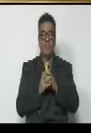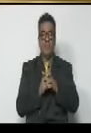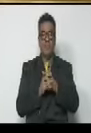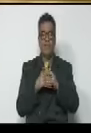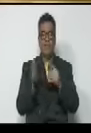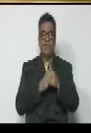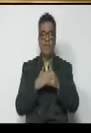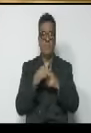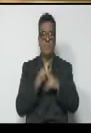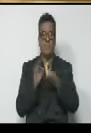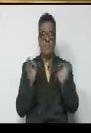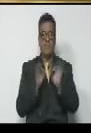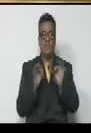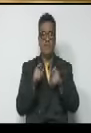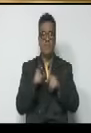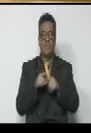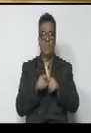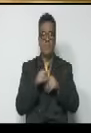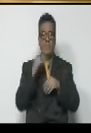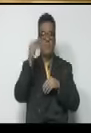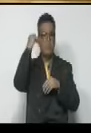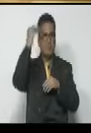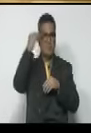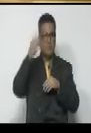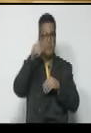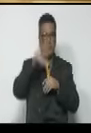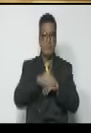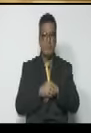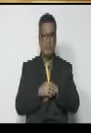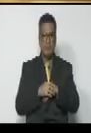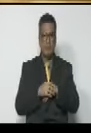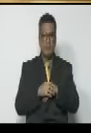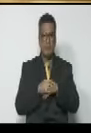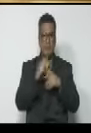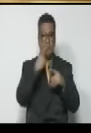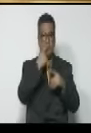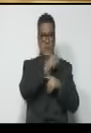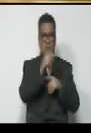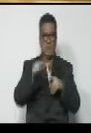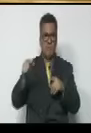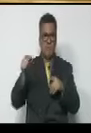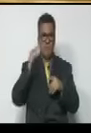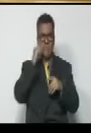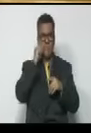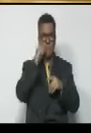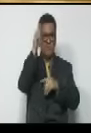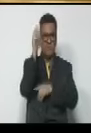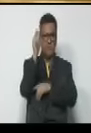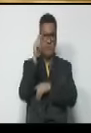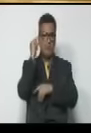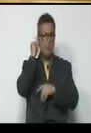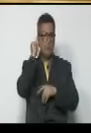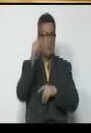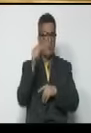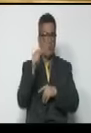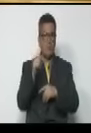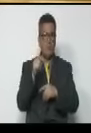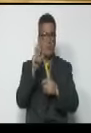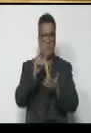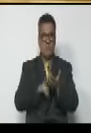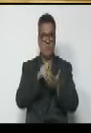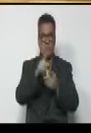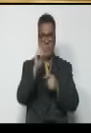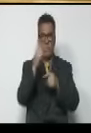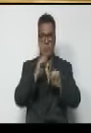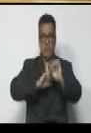Se cierra. En consideración, las honorables diputadas y los honorables diputados que estén a favor del acuerdo